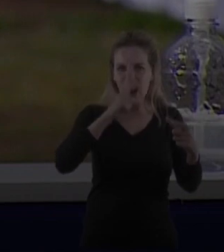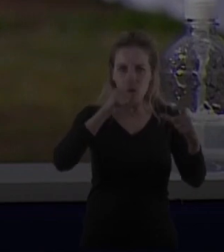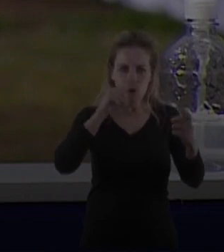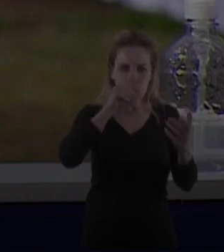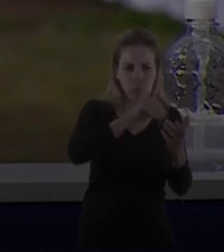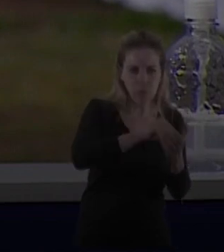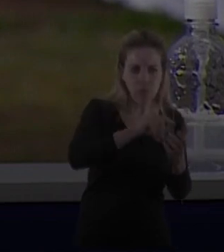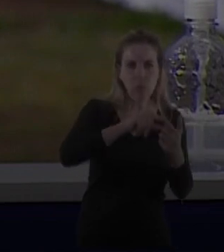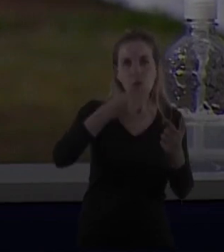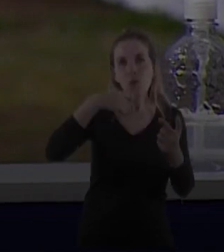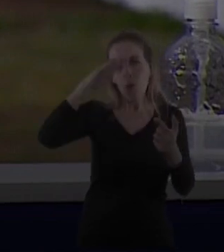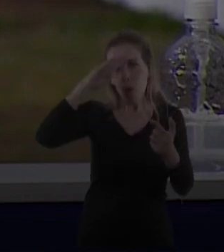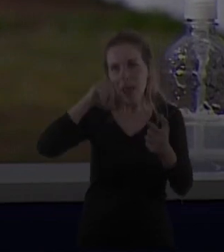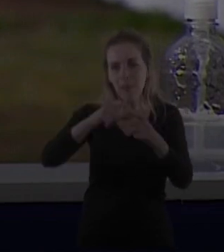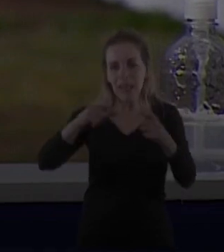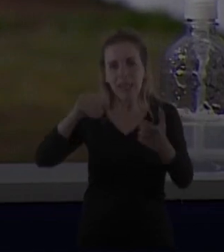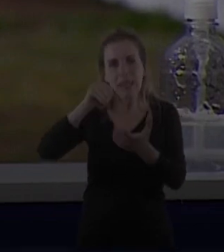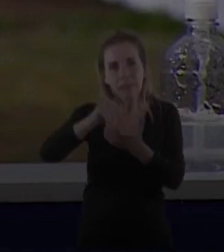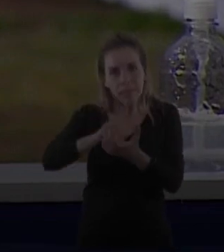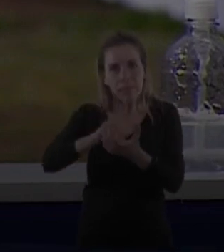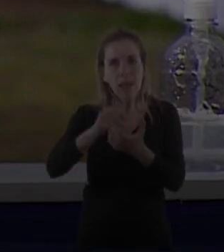Juana Azurduy,